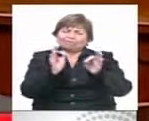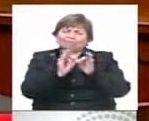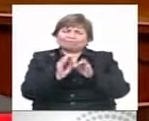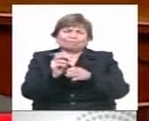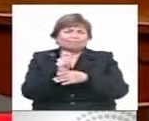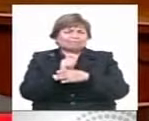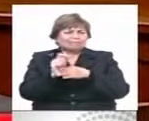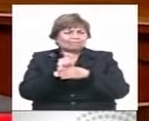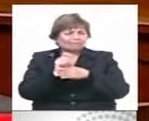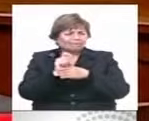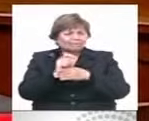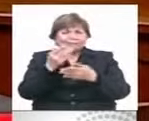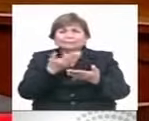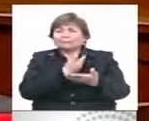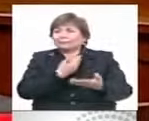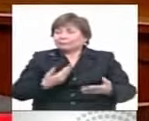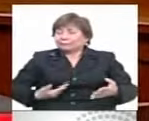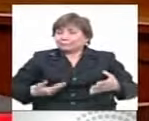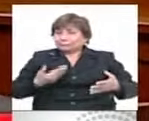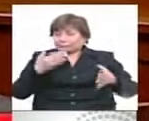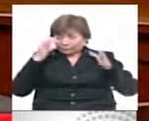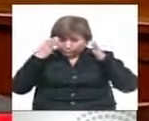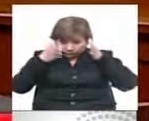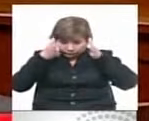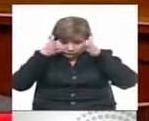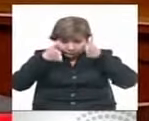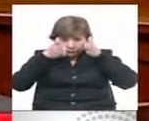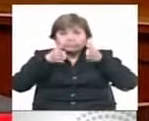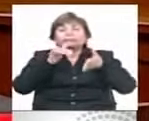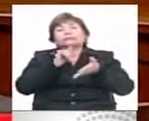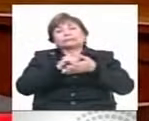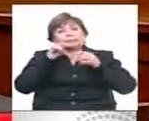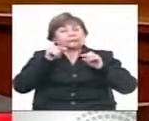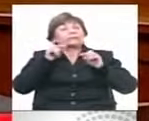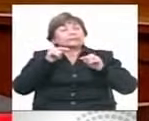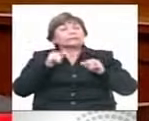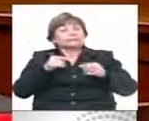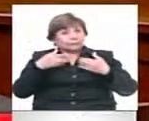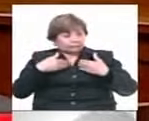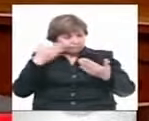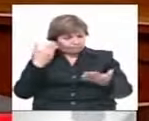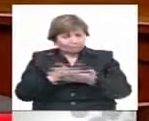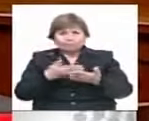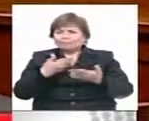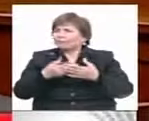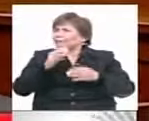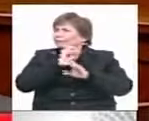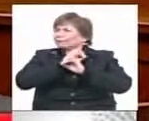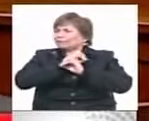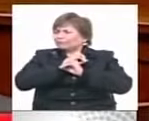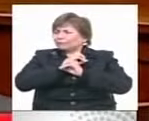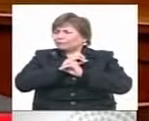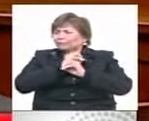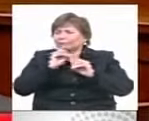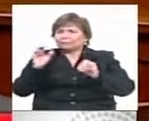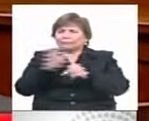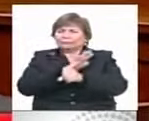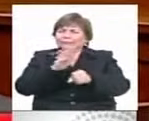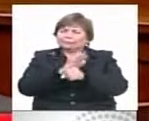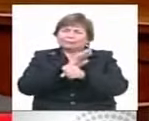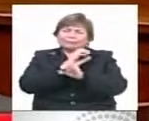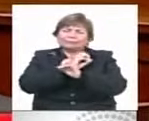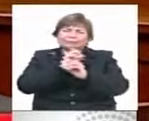que están enfocados los gobiernos. Además, esta nos ha evidenciado que no hemos hecho lo suficiente